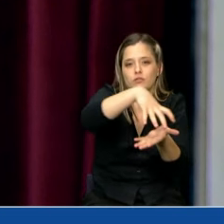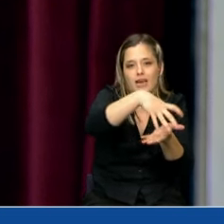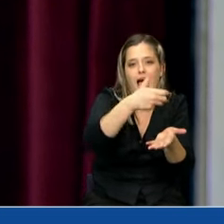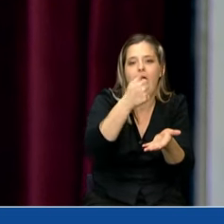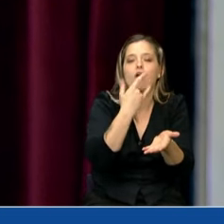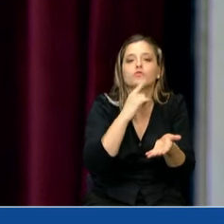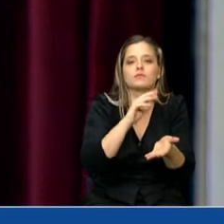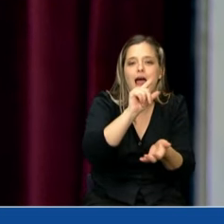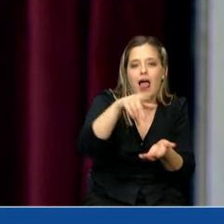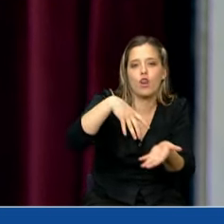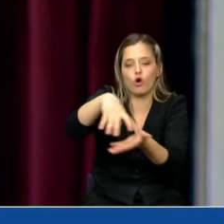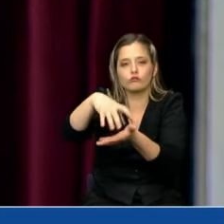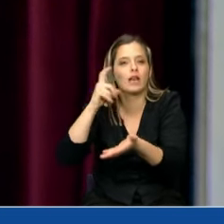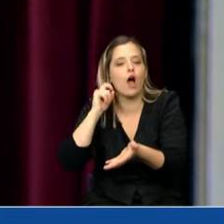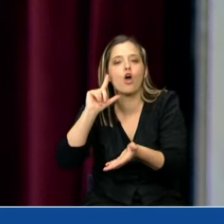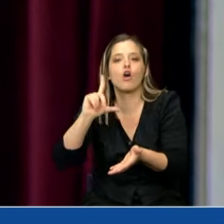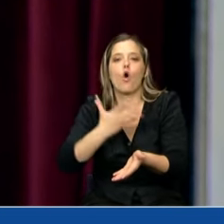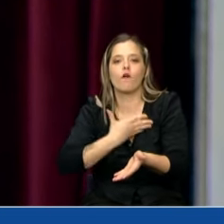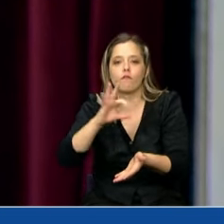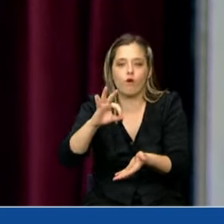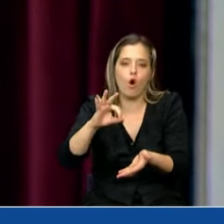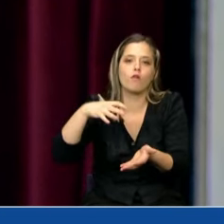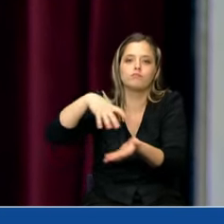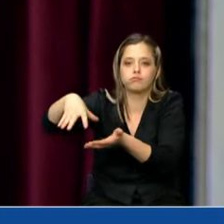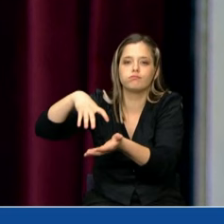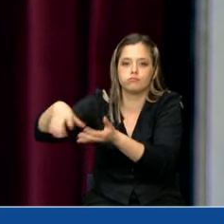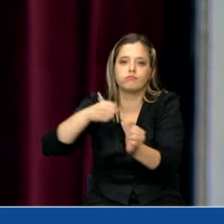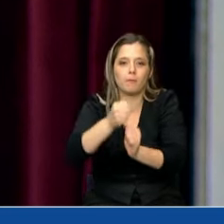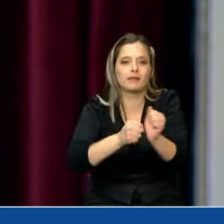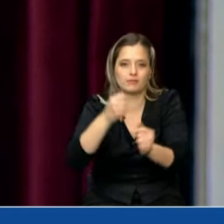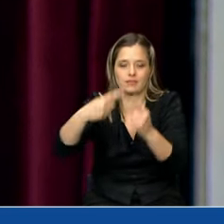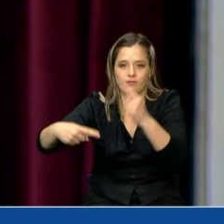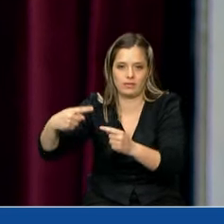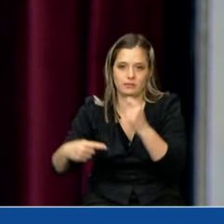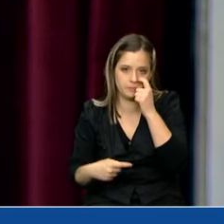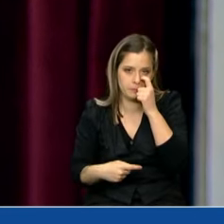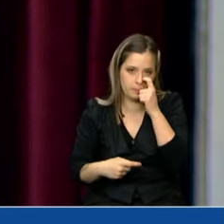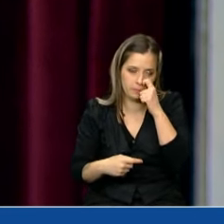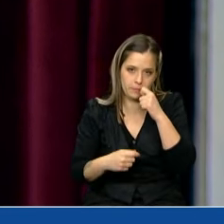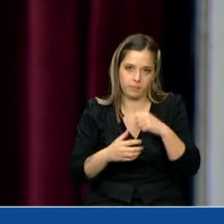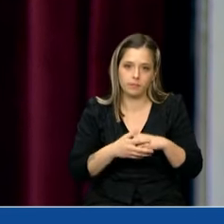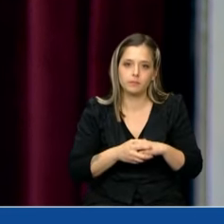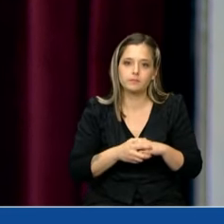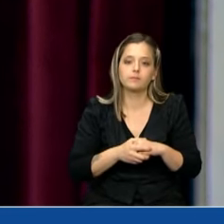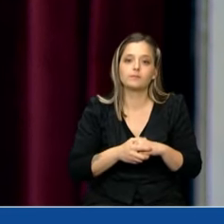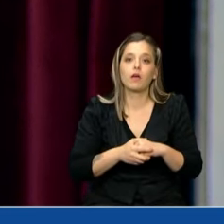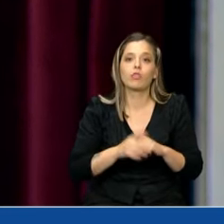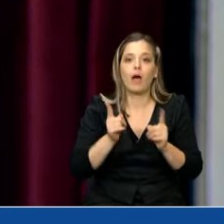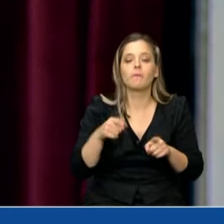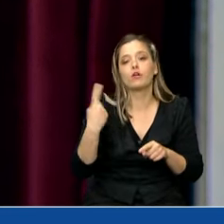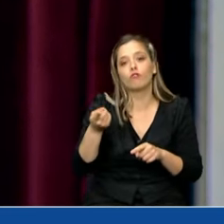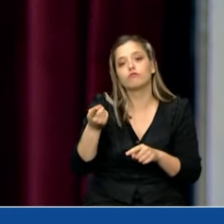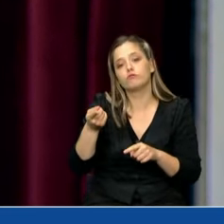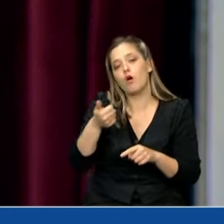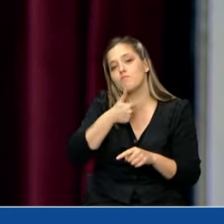la del Golfo ahora Palermo ha que con gran potencial seguramente también en el mar argentino